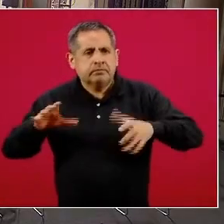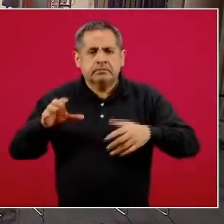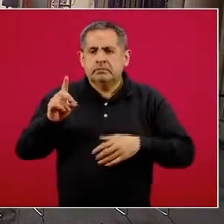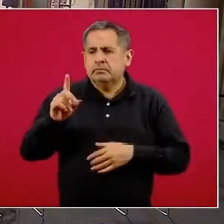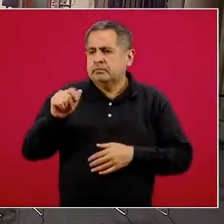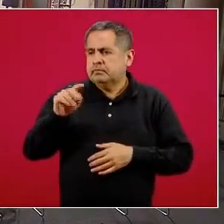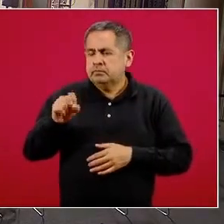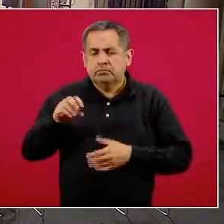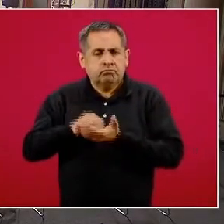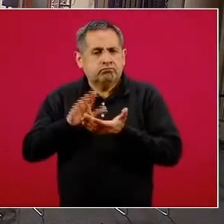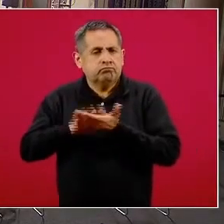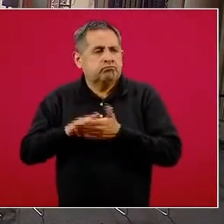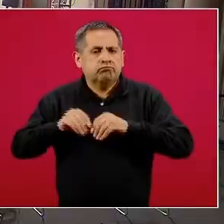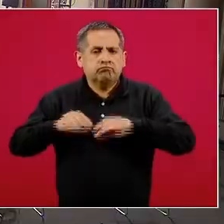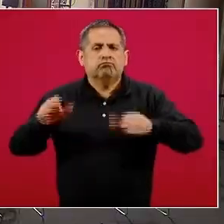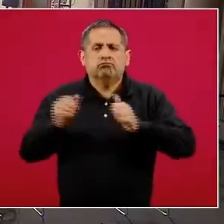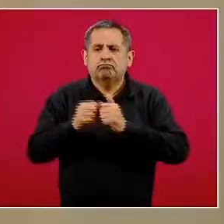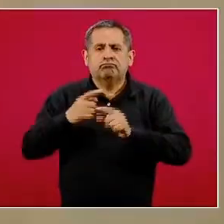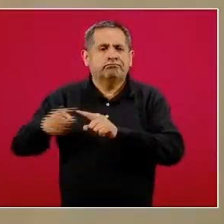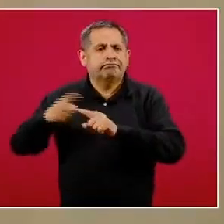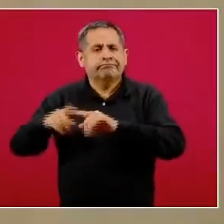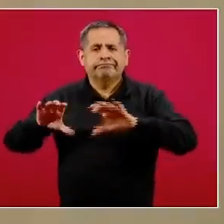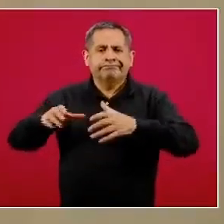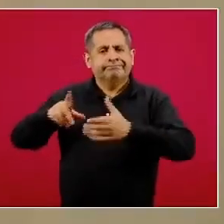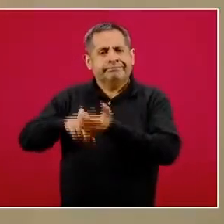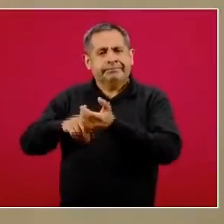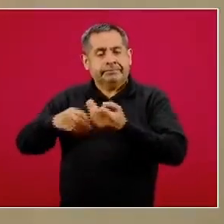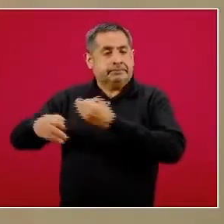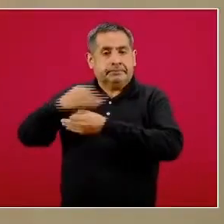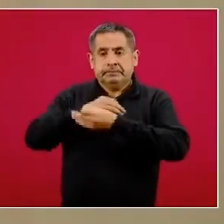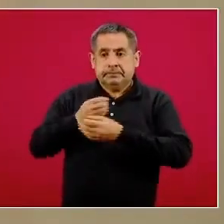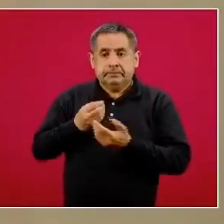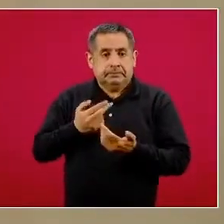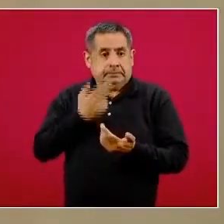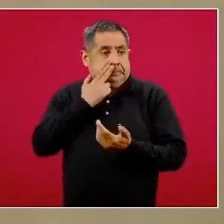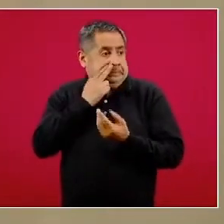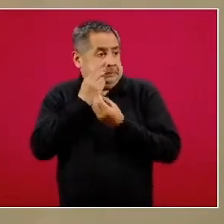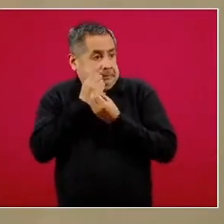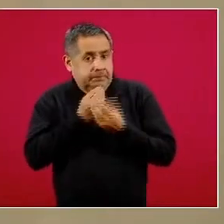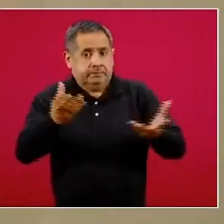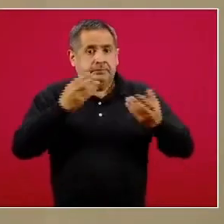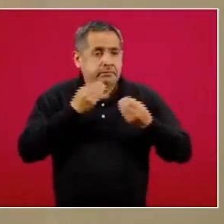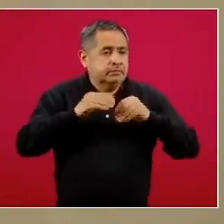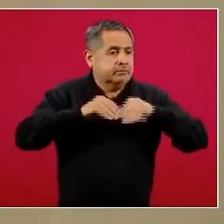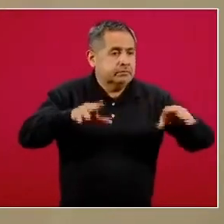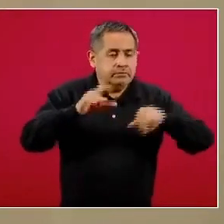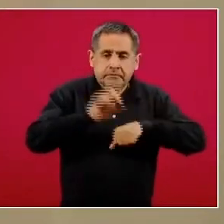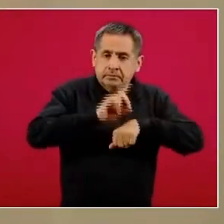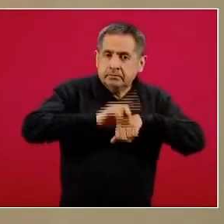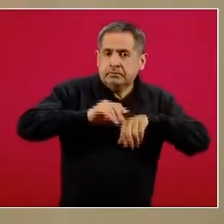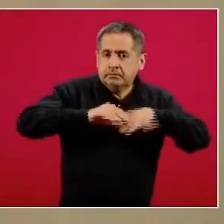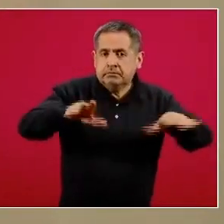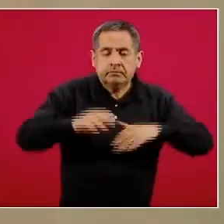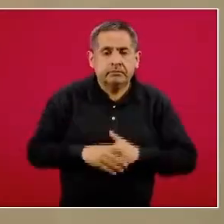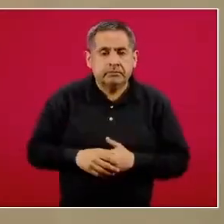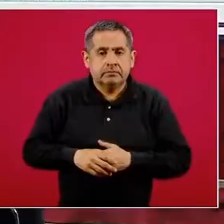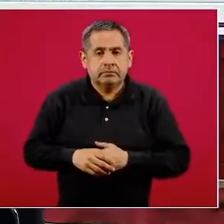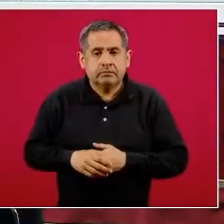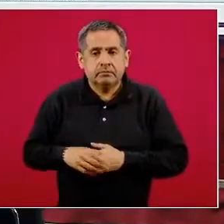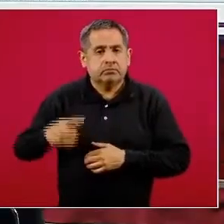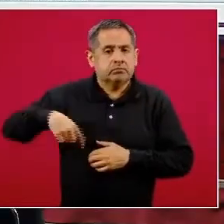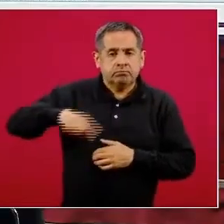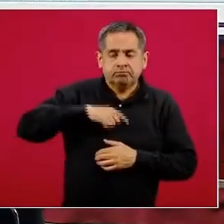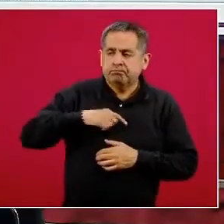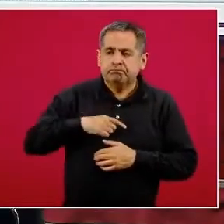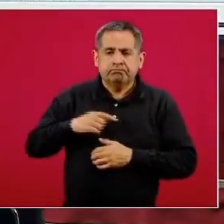datos, a través de todos los equipos que tienen a bien pues alimentar toda esta producción de manera diaria. Somos un centro